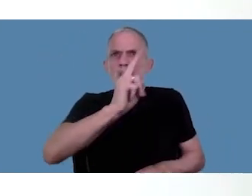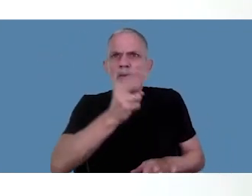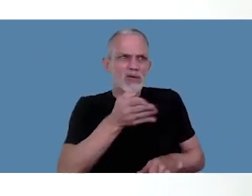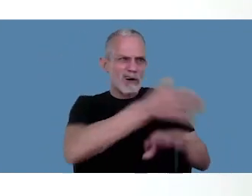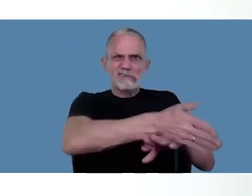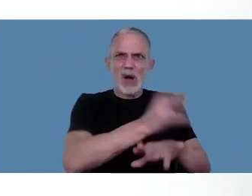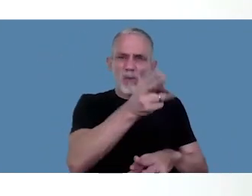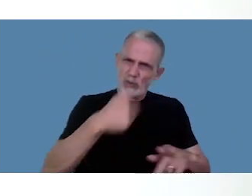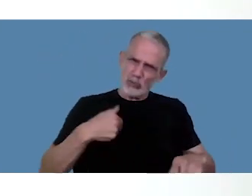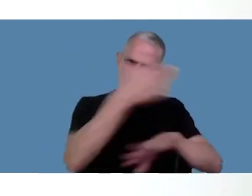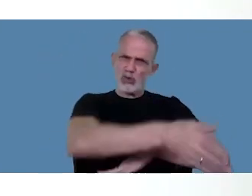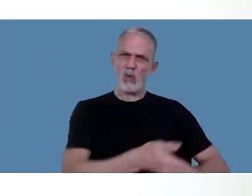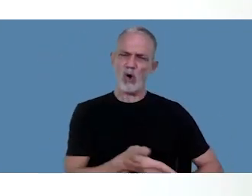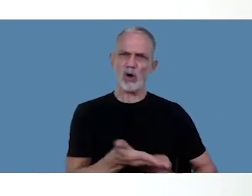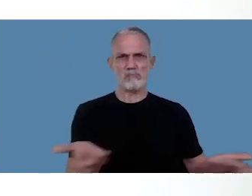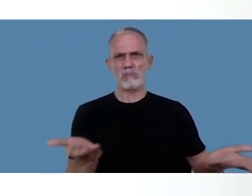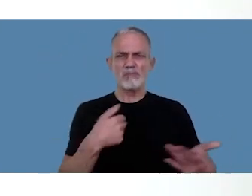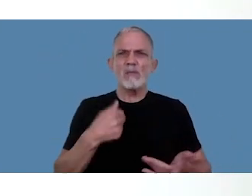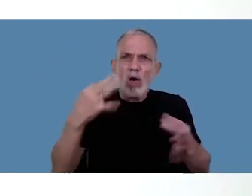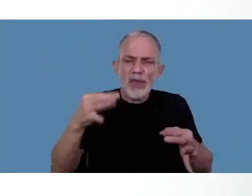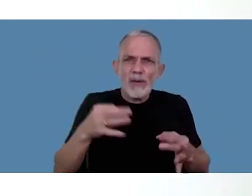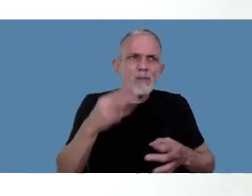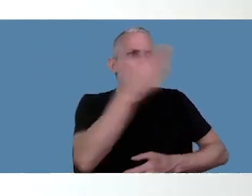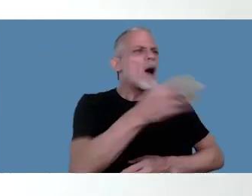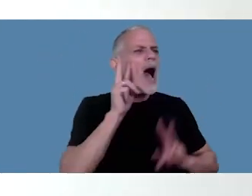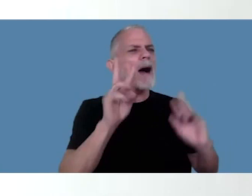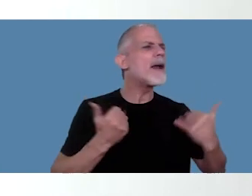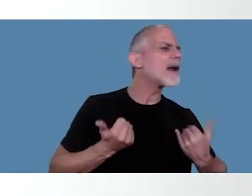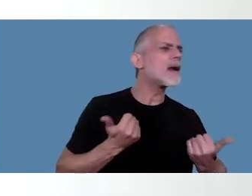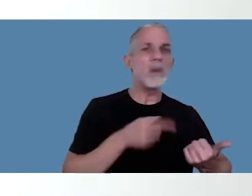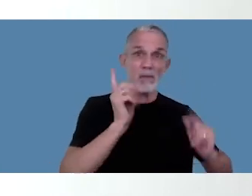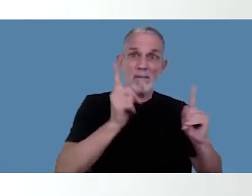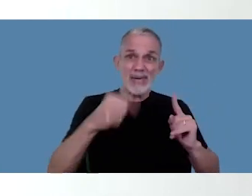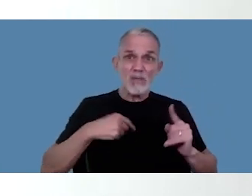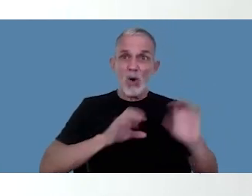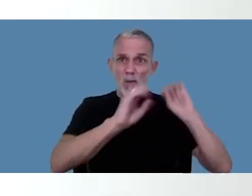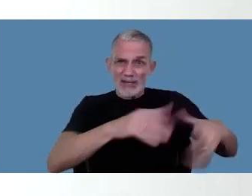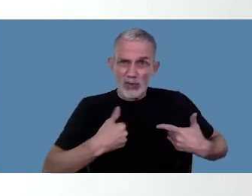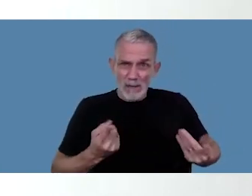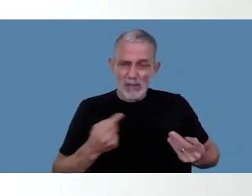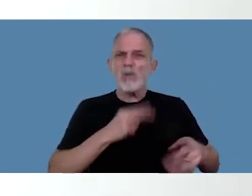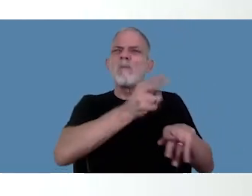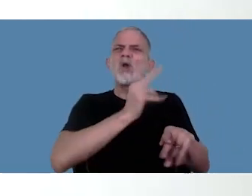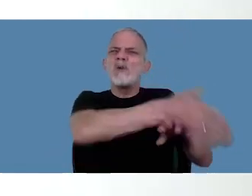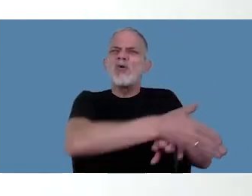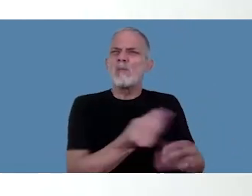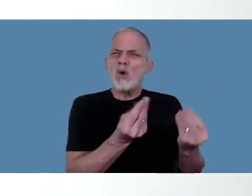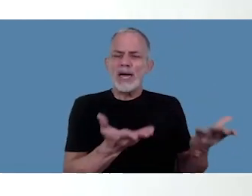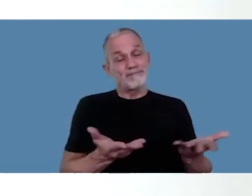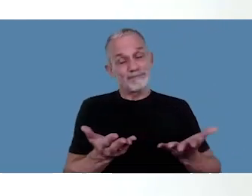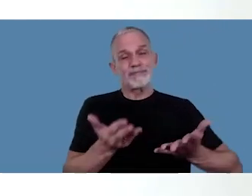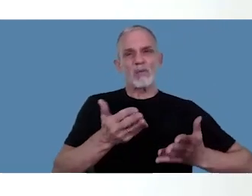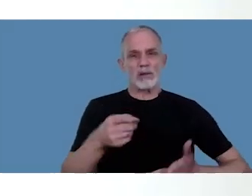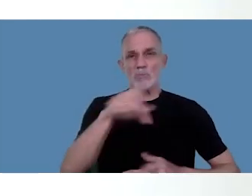entrar, y es una locura porque tenemos que ver lo que nosotros mismos generamos. Así que bueno, se van a llevar